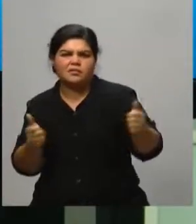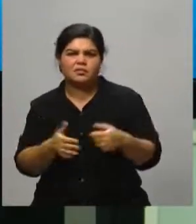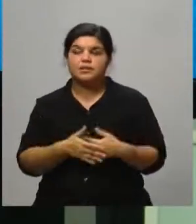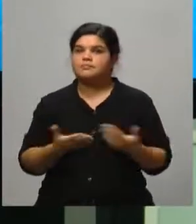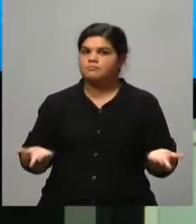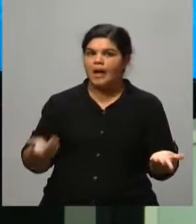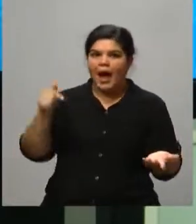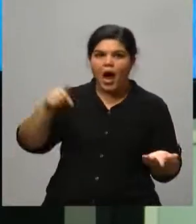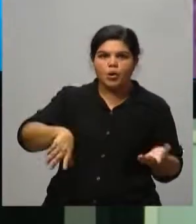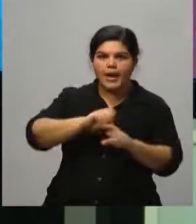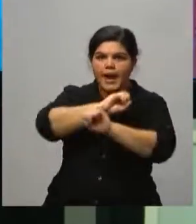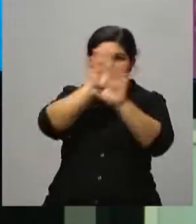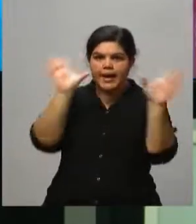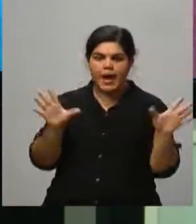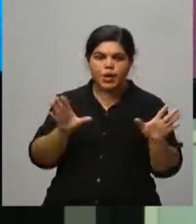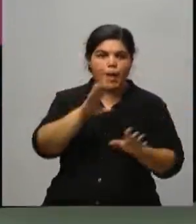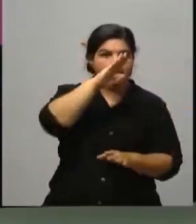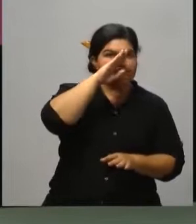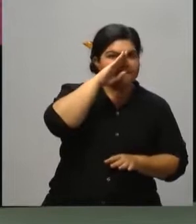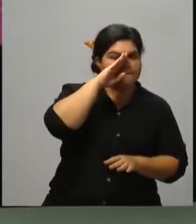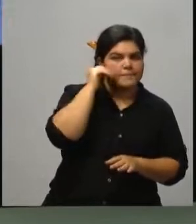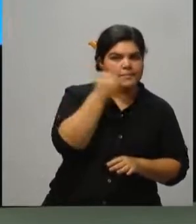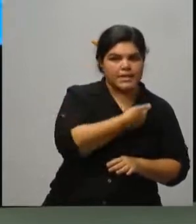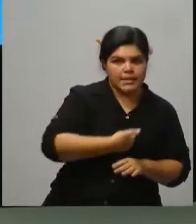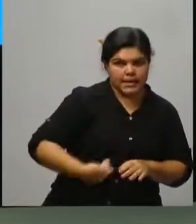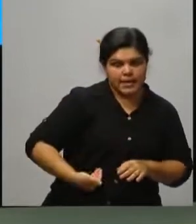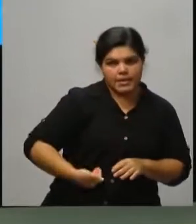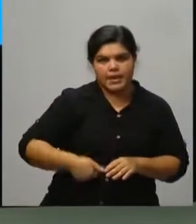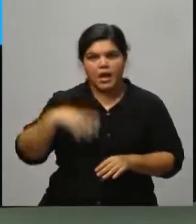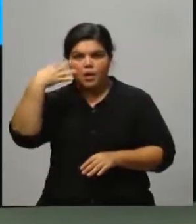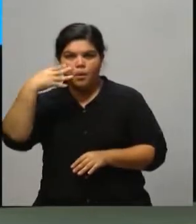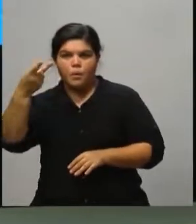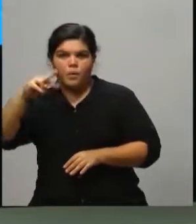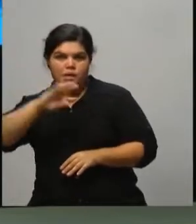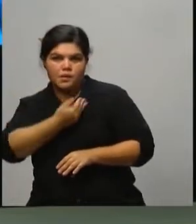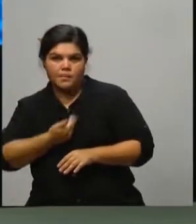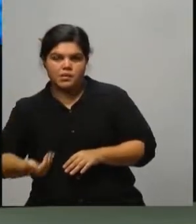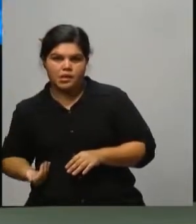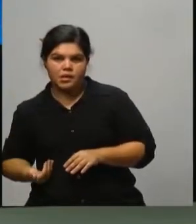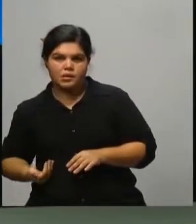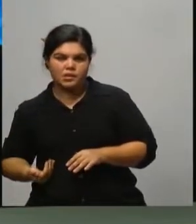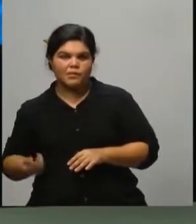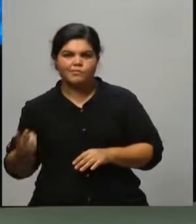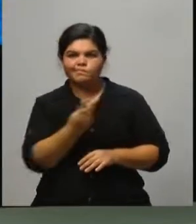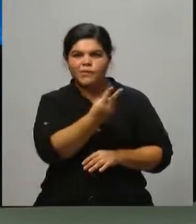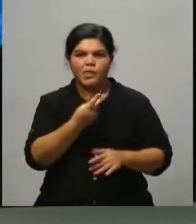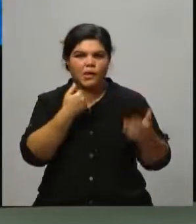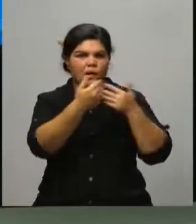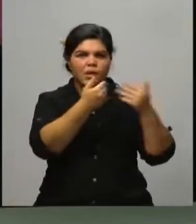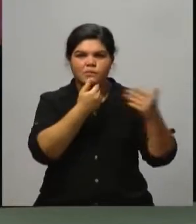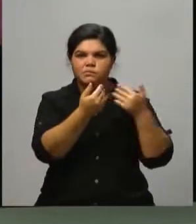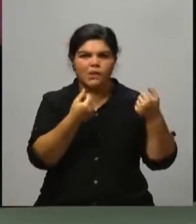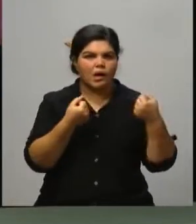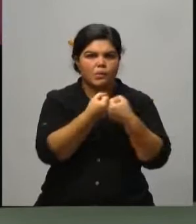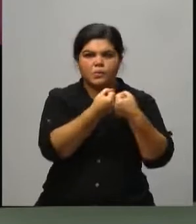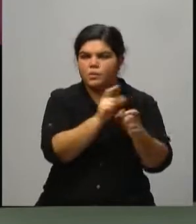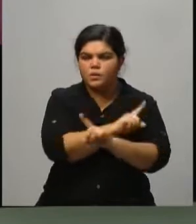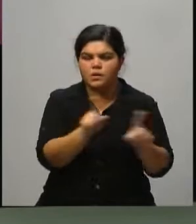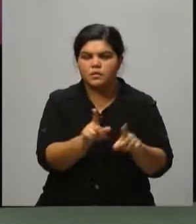decirte terciario, claro, dentro del escenario político. Pero en este caso Alberto es el protagonista. Pero en el caso de Vudú, creo